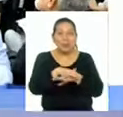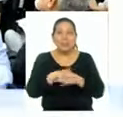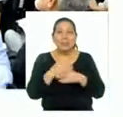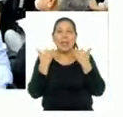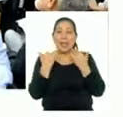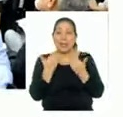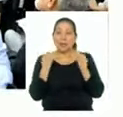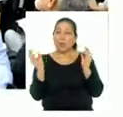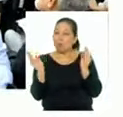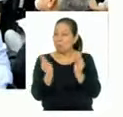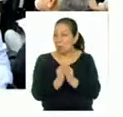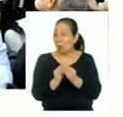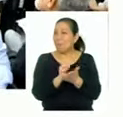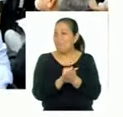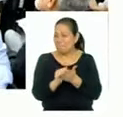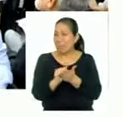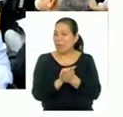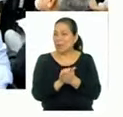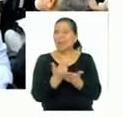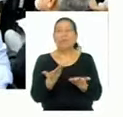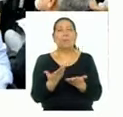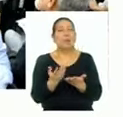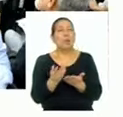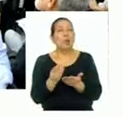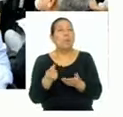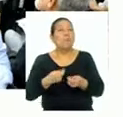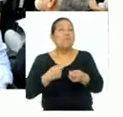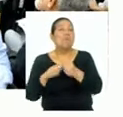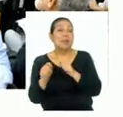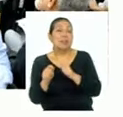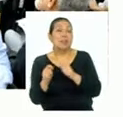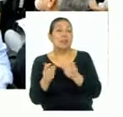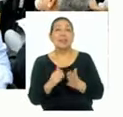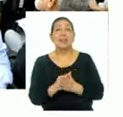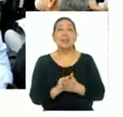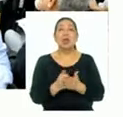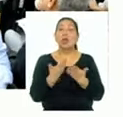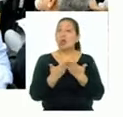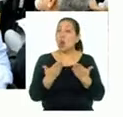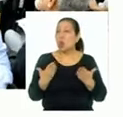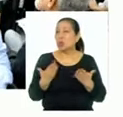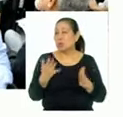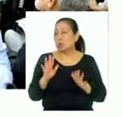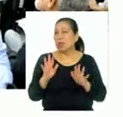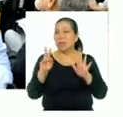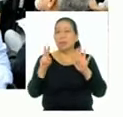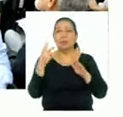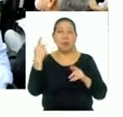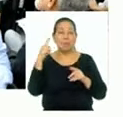En estos pocos meses hemos logrado subastar bienes por un valor de